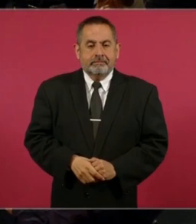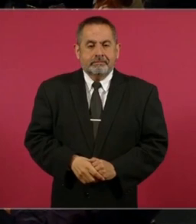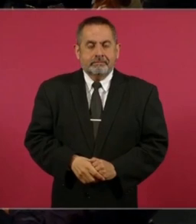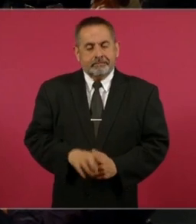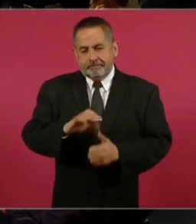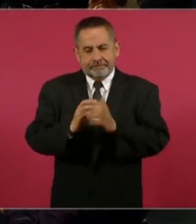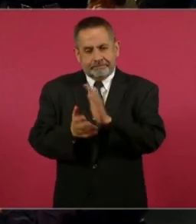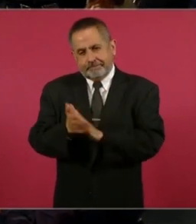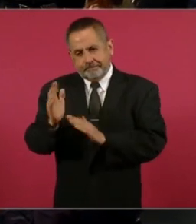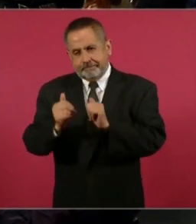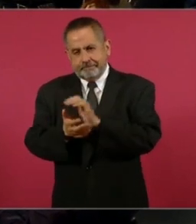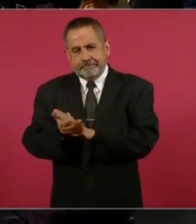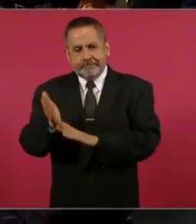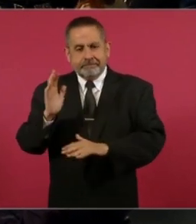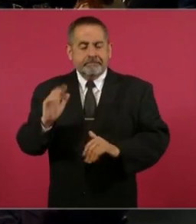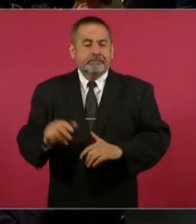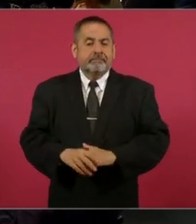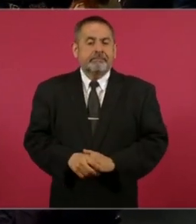Ya vámonos